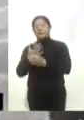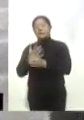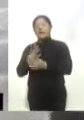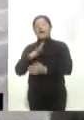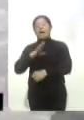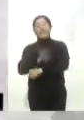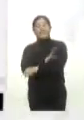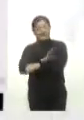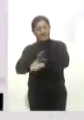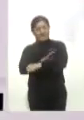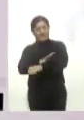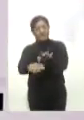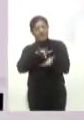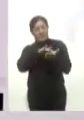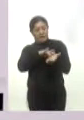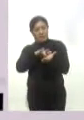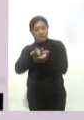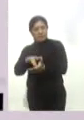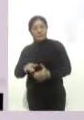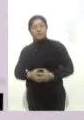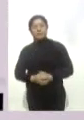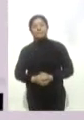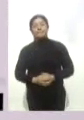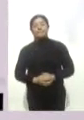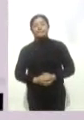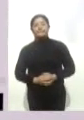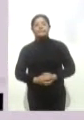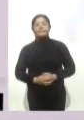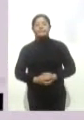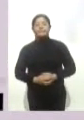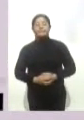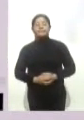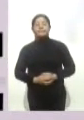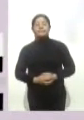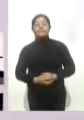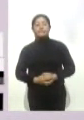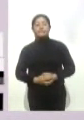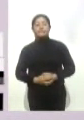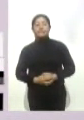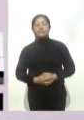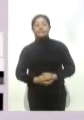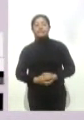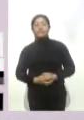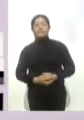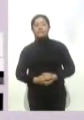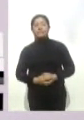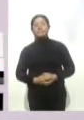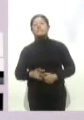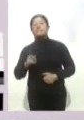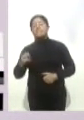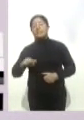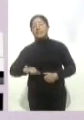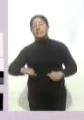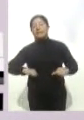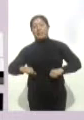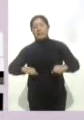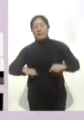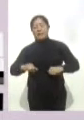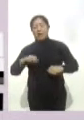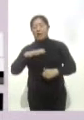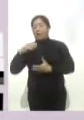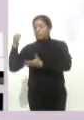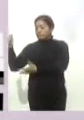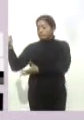de este apoyo. Y como parte de estas acciones, se ha creado este fondo de apoyo para el